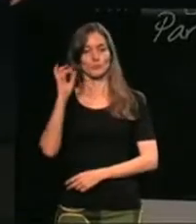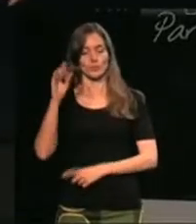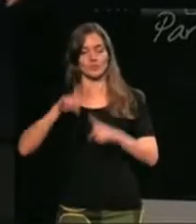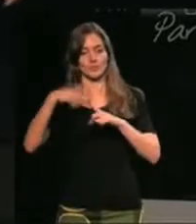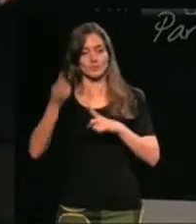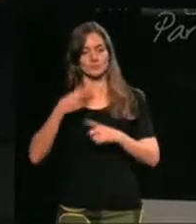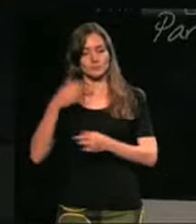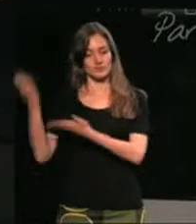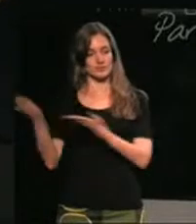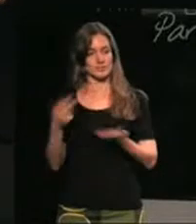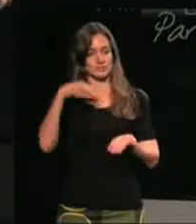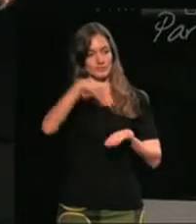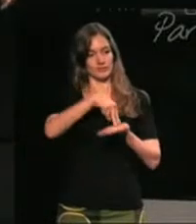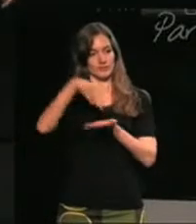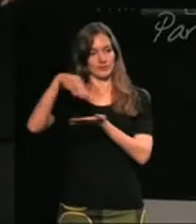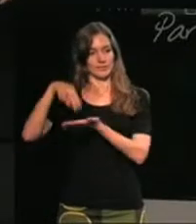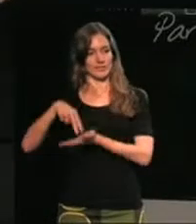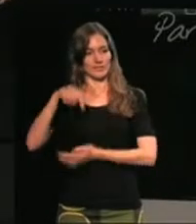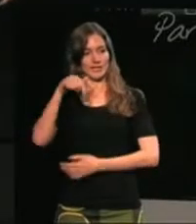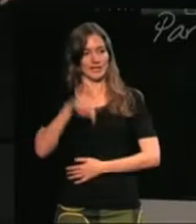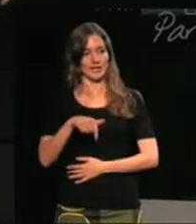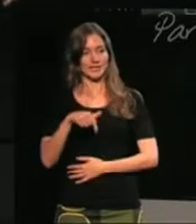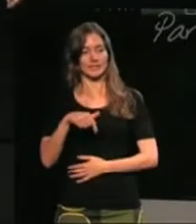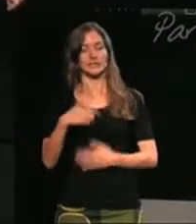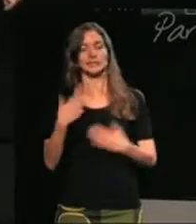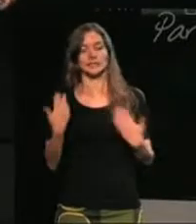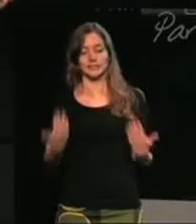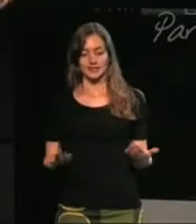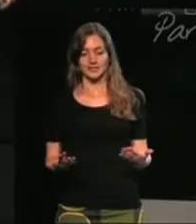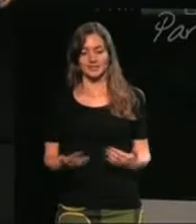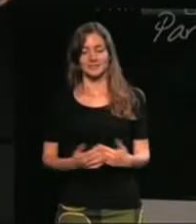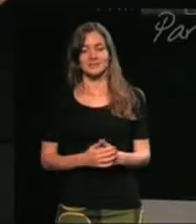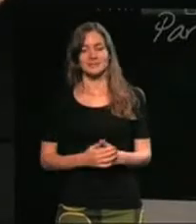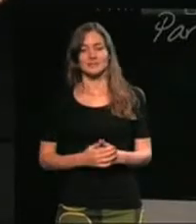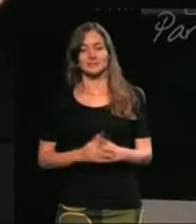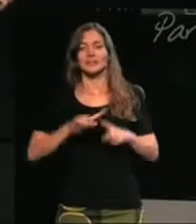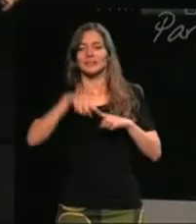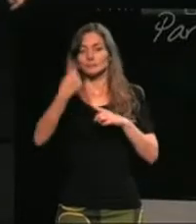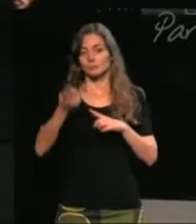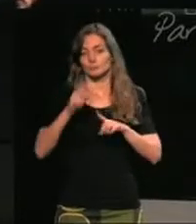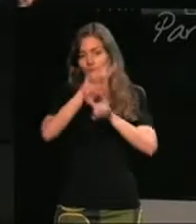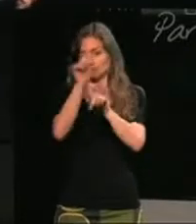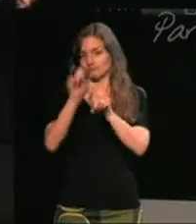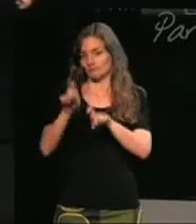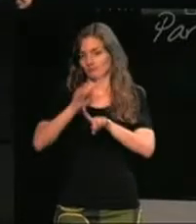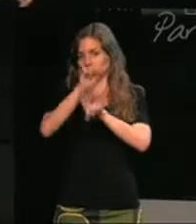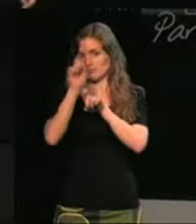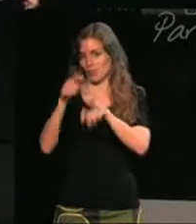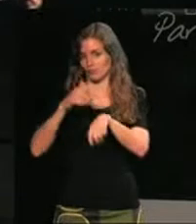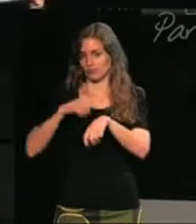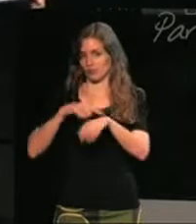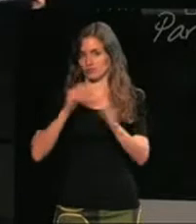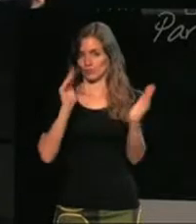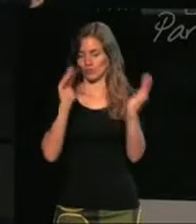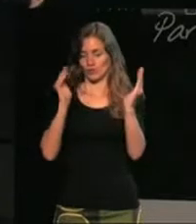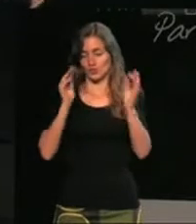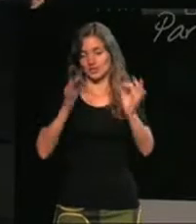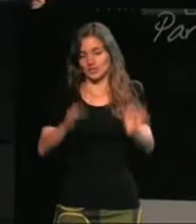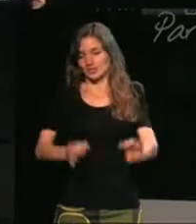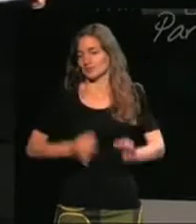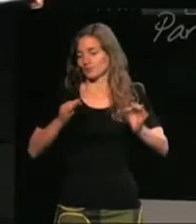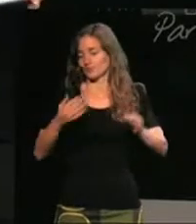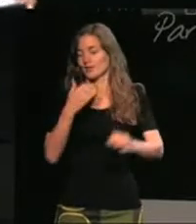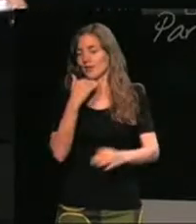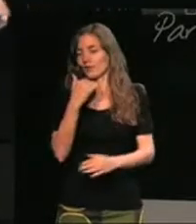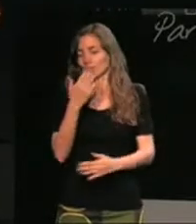escenario, les llamo al escenario y pasamos a un turno de preguntas que, como siempre, es una de las partes